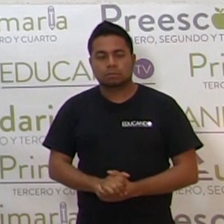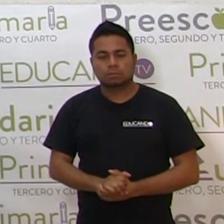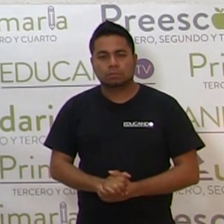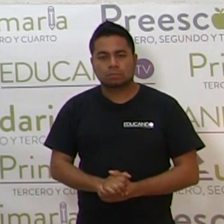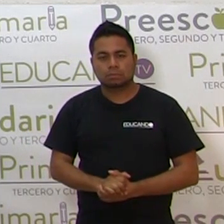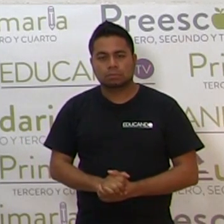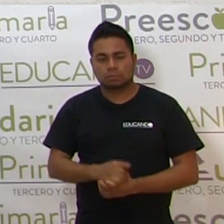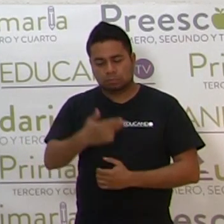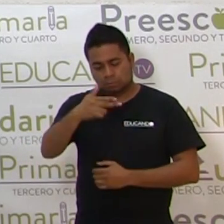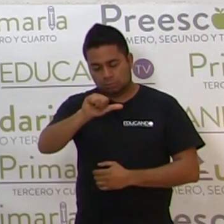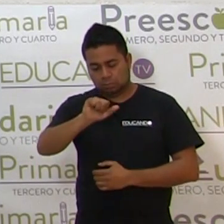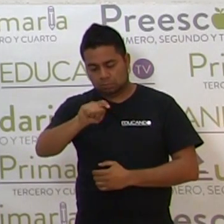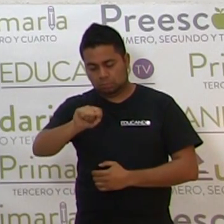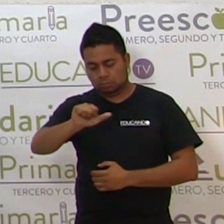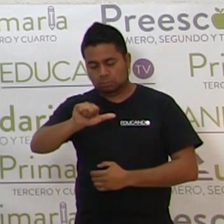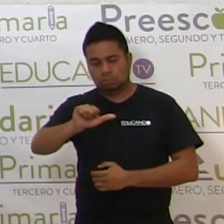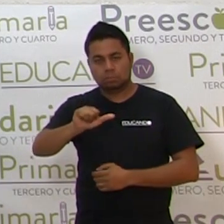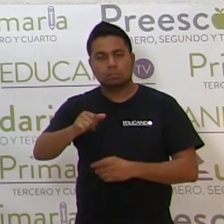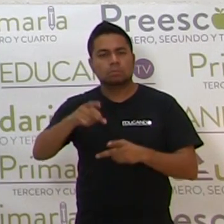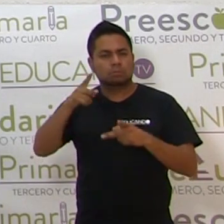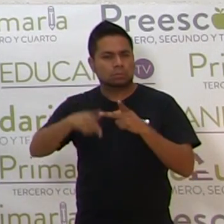¿Hasta cuántas sílabas tiene?